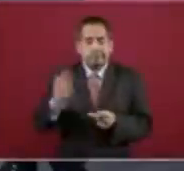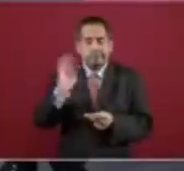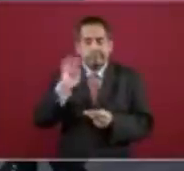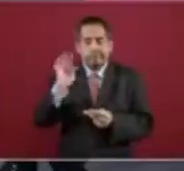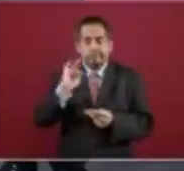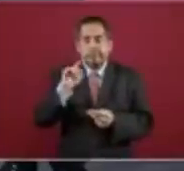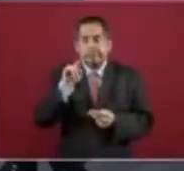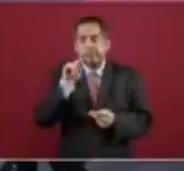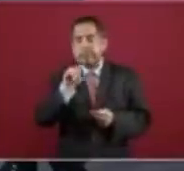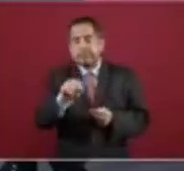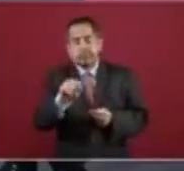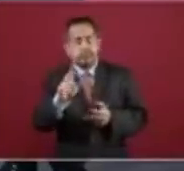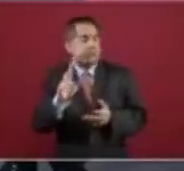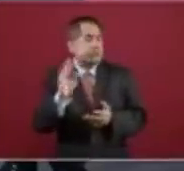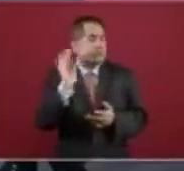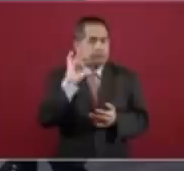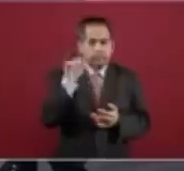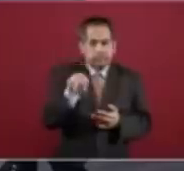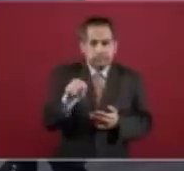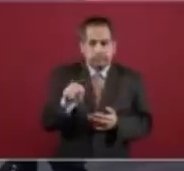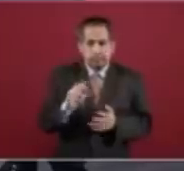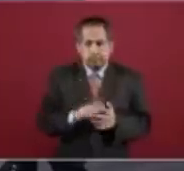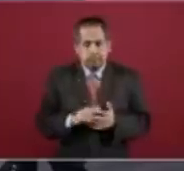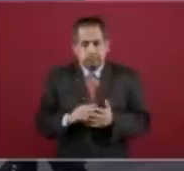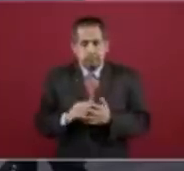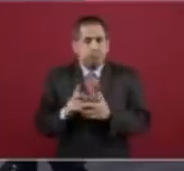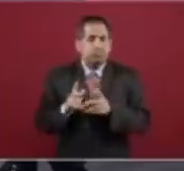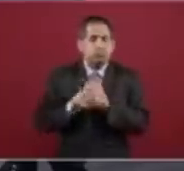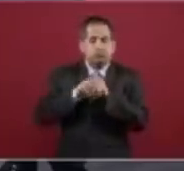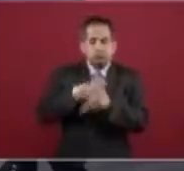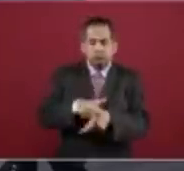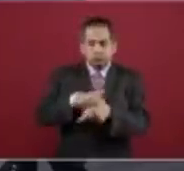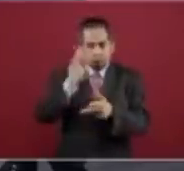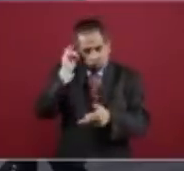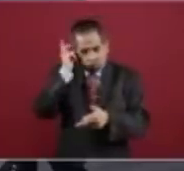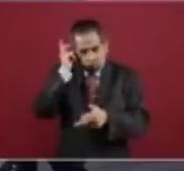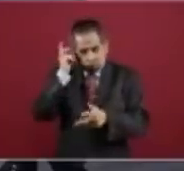una posible zona donde montar a caballo no sea